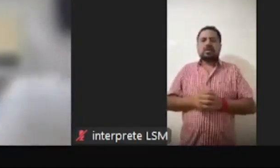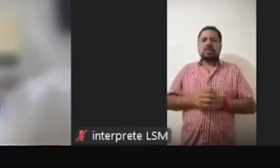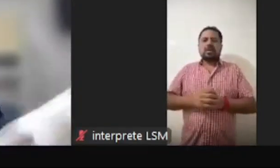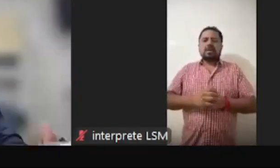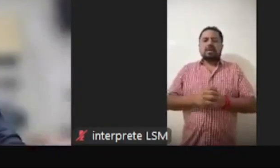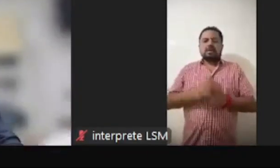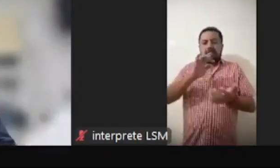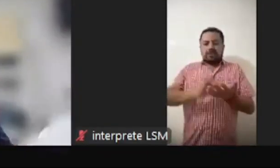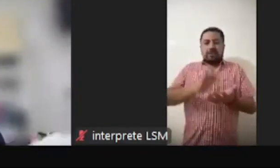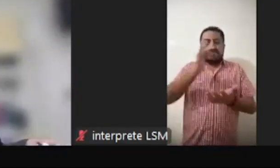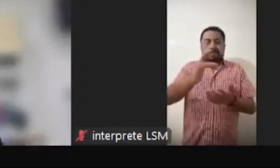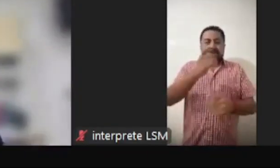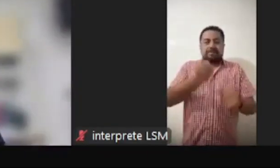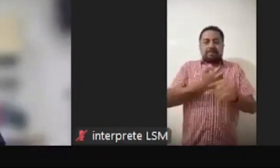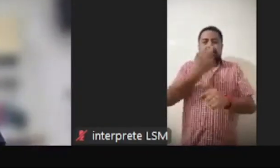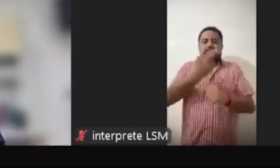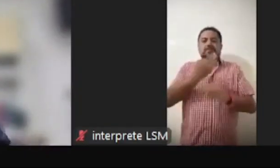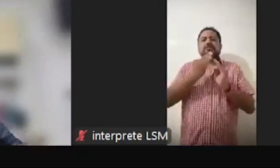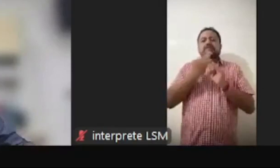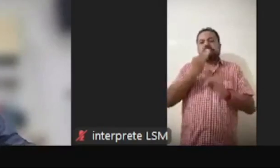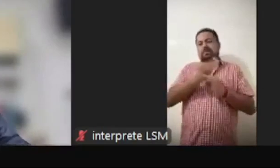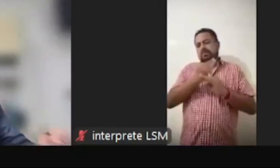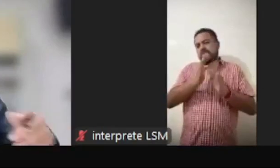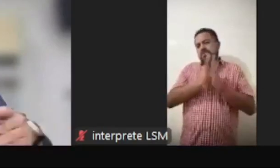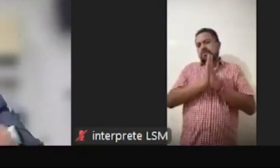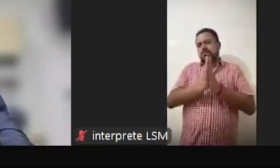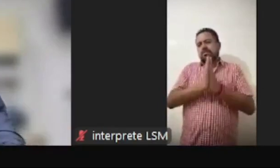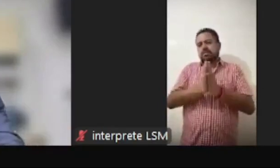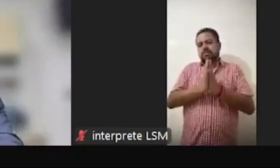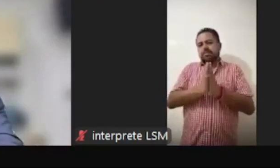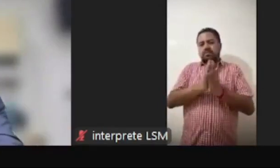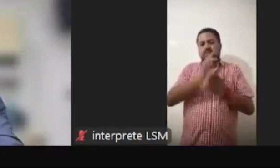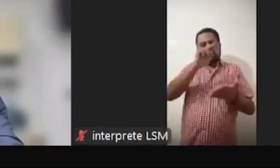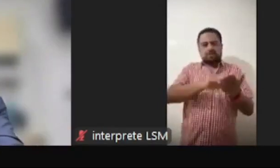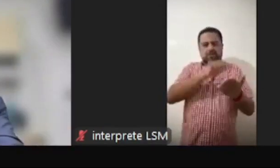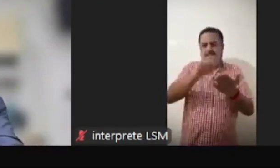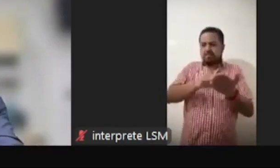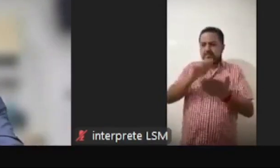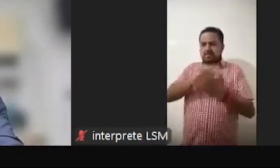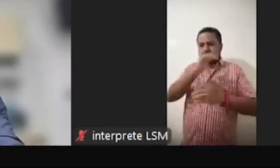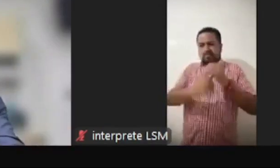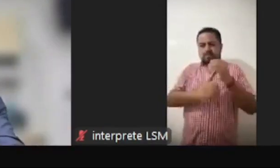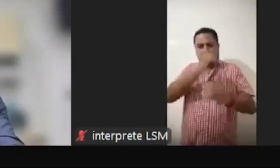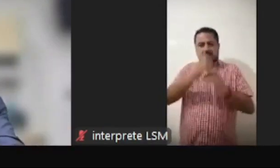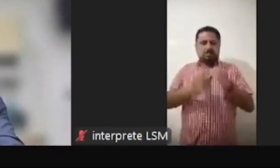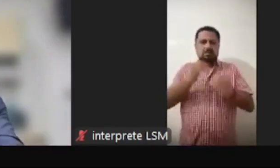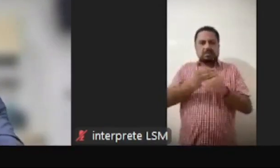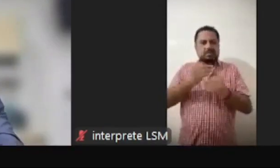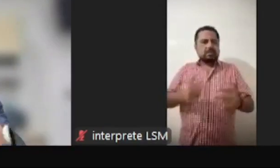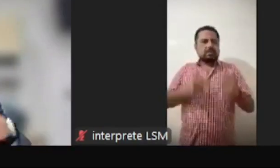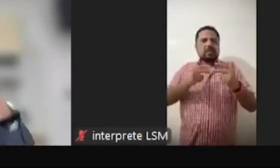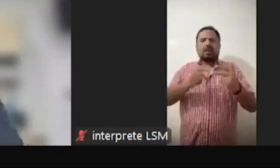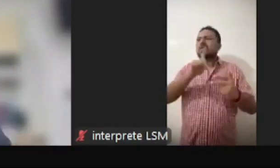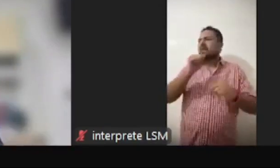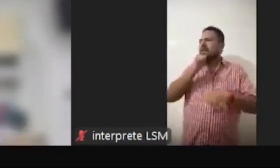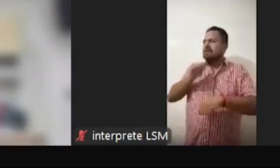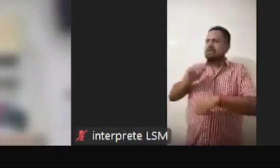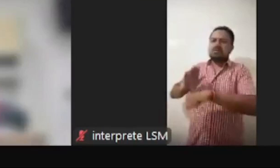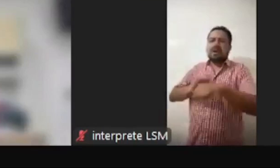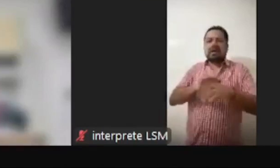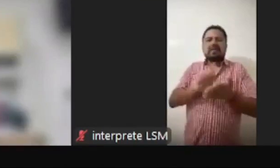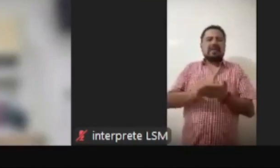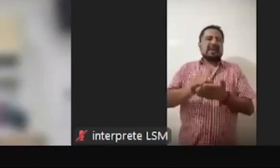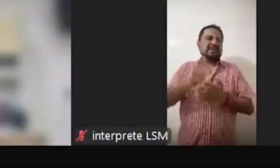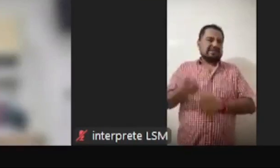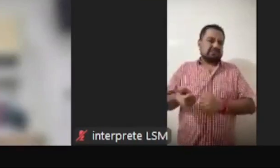Gracias, secretario. Le solicito, por favor, recabar las firmas a la conclusión de esta sesión y, en consecuencia, notificarlo como en derecho